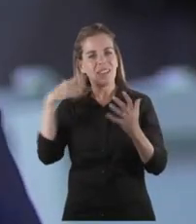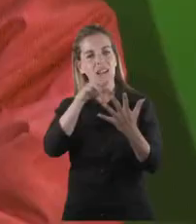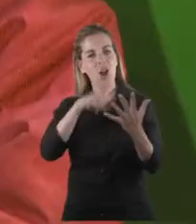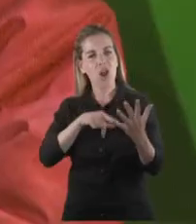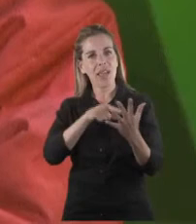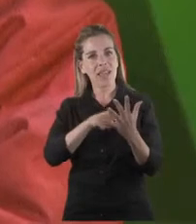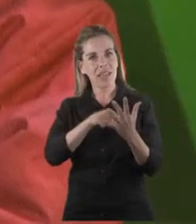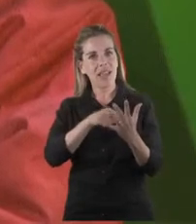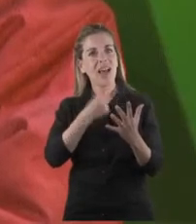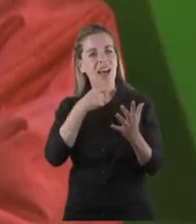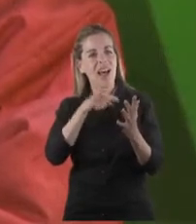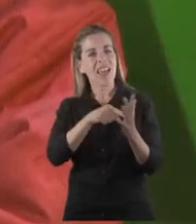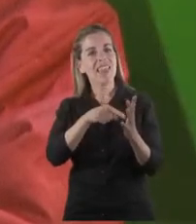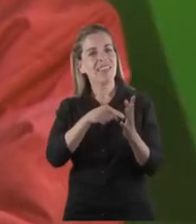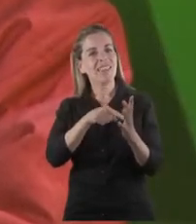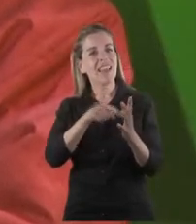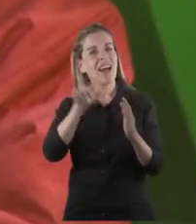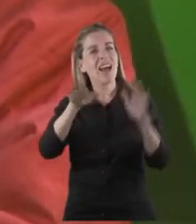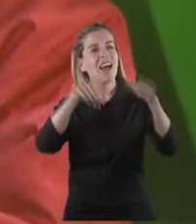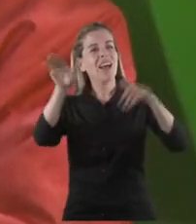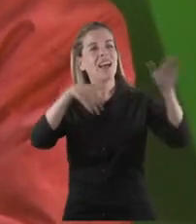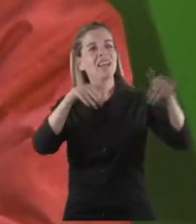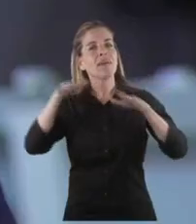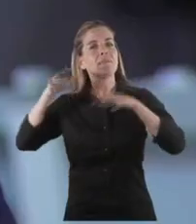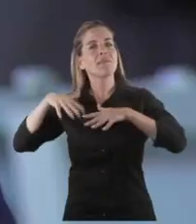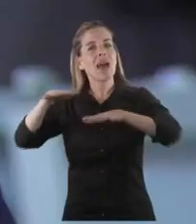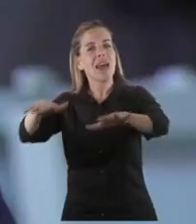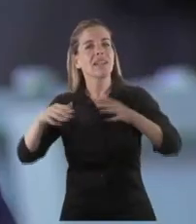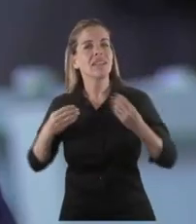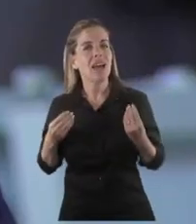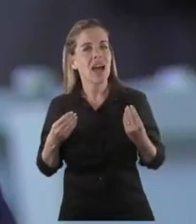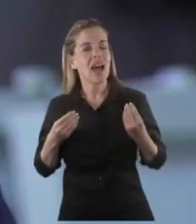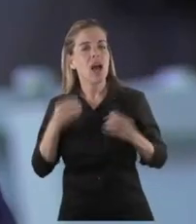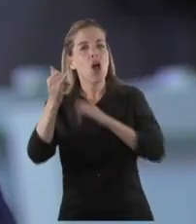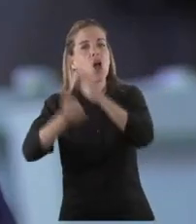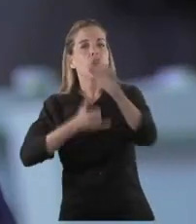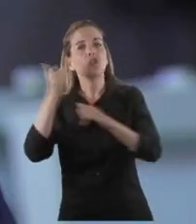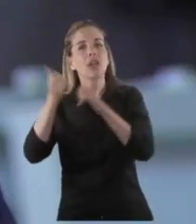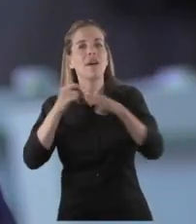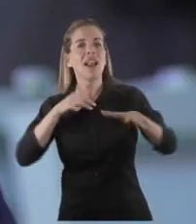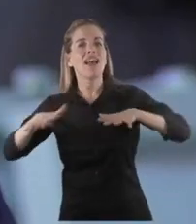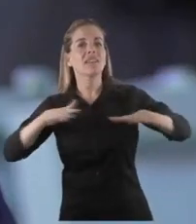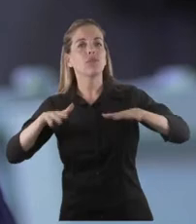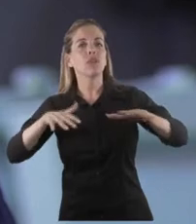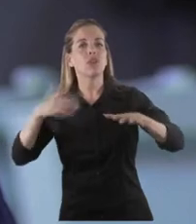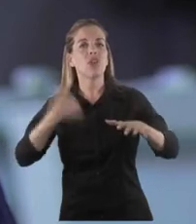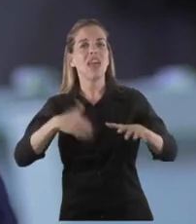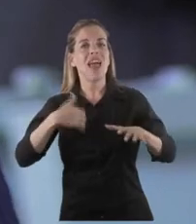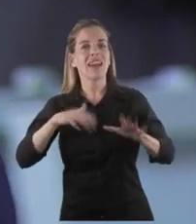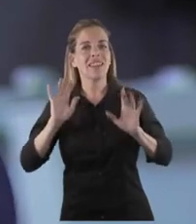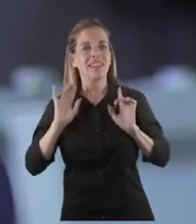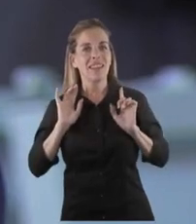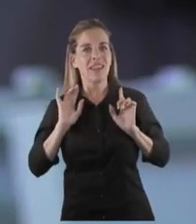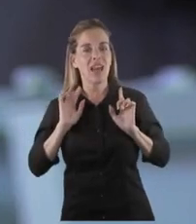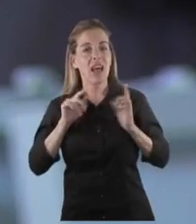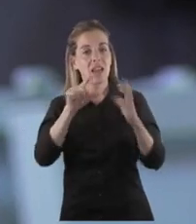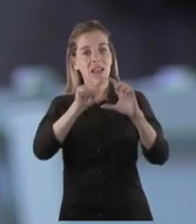quienes convocaban a salir a las calles decían lo que le pasaba a la Argentina y